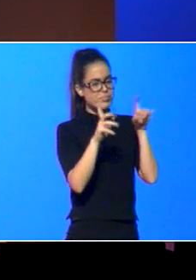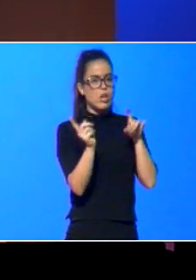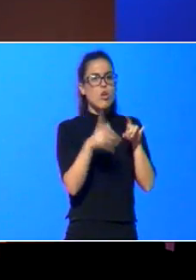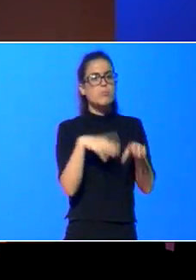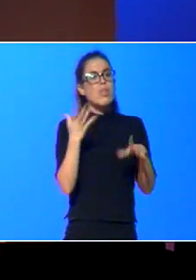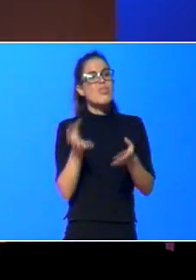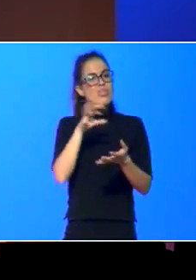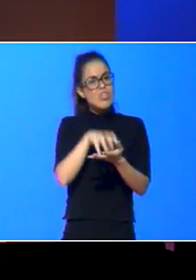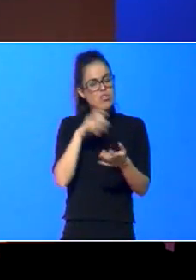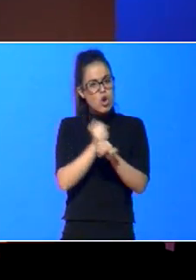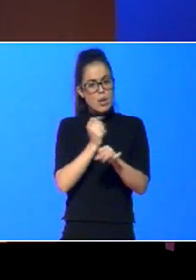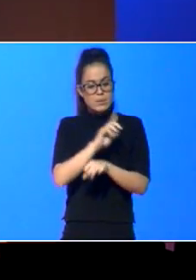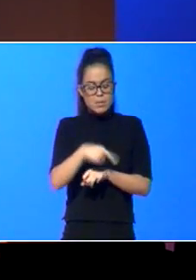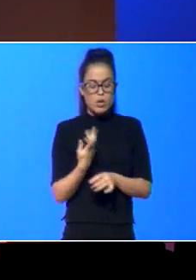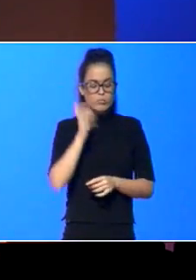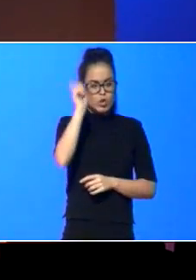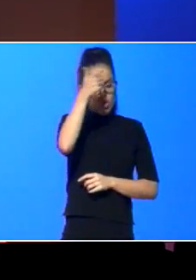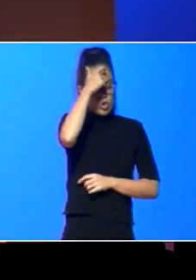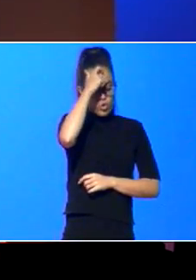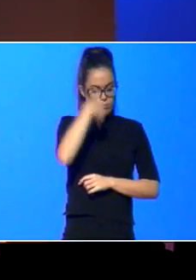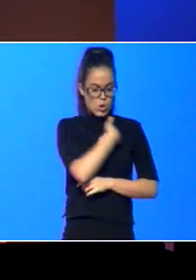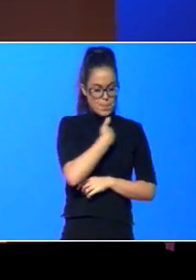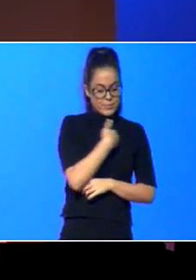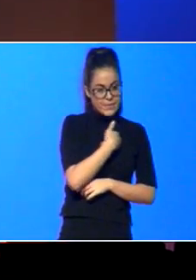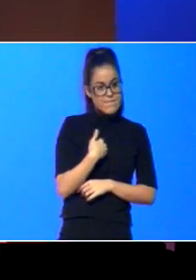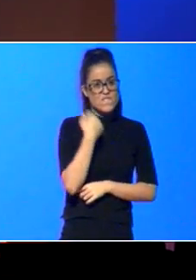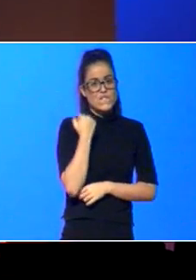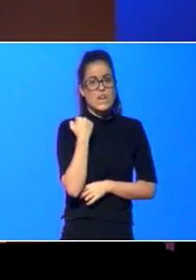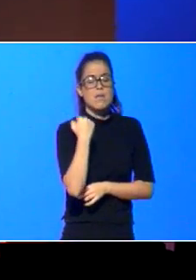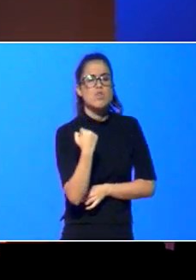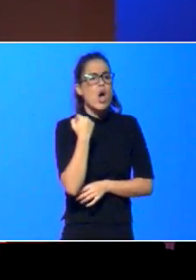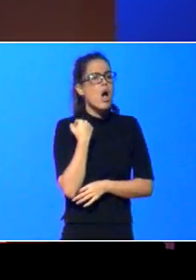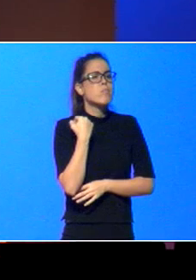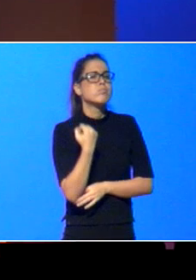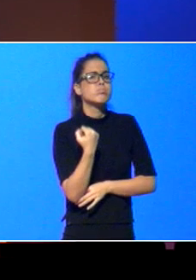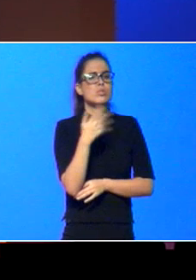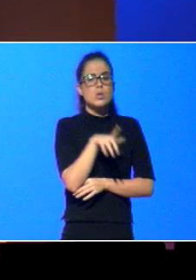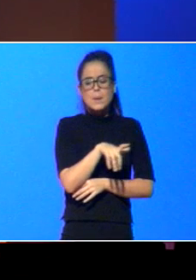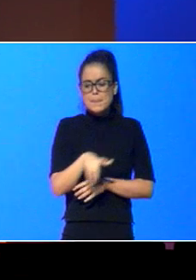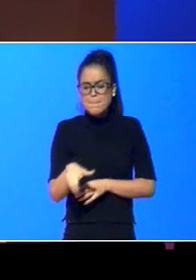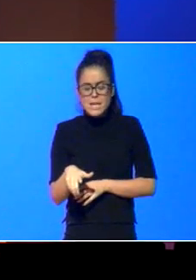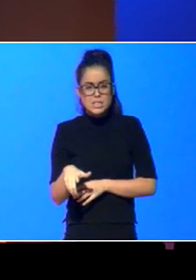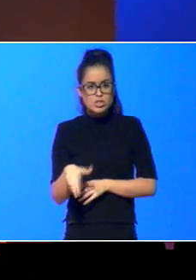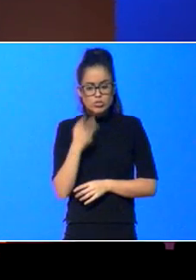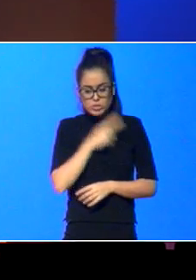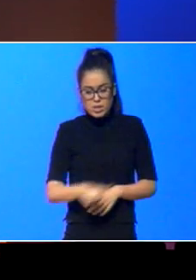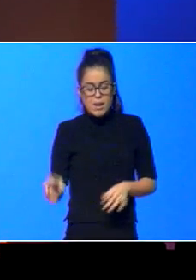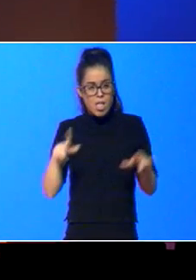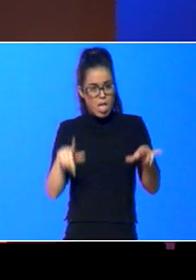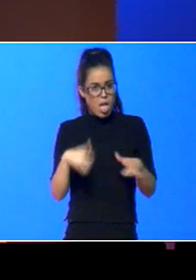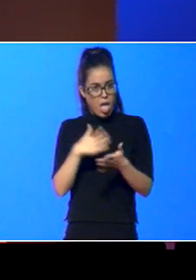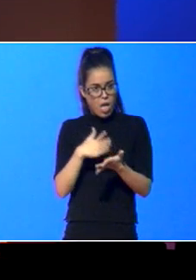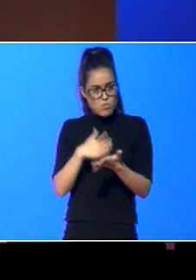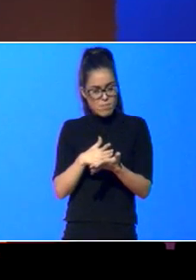Y luego el concepto de apoyos, que habría que hablar mucho de ese concepto de apoyos, de esos apoyos que necesitan esos niños mientras están en el aula.